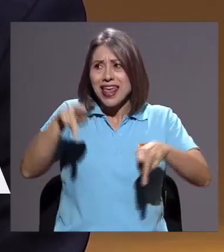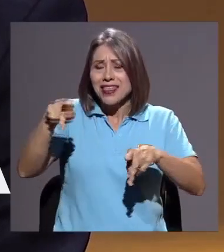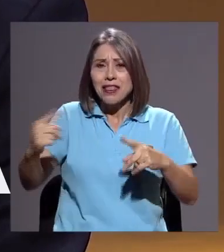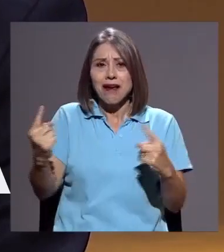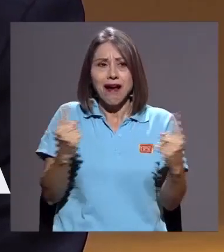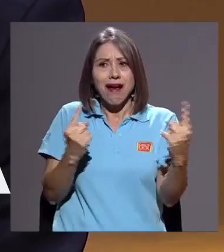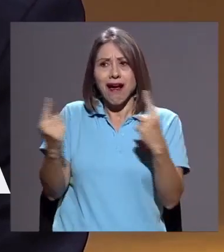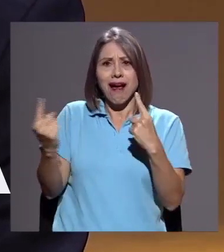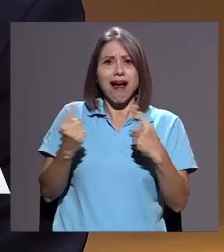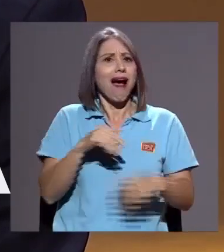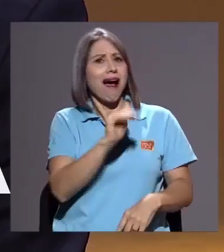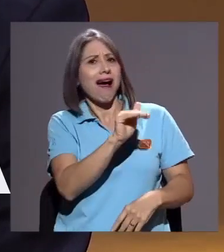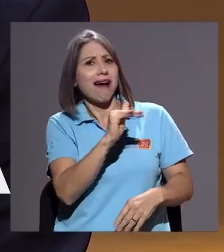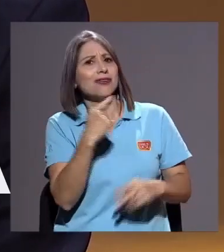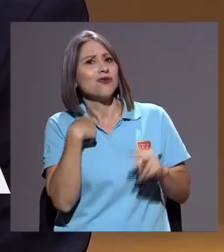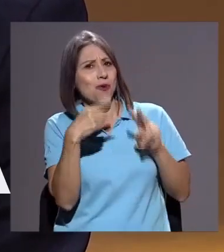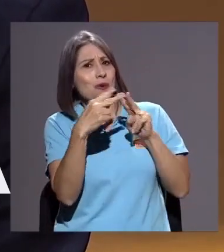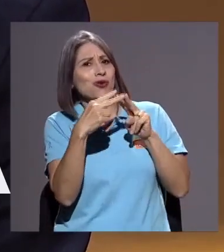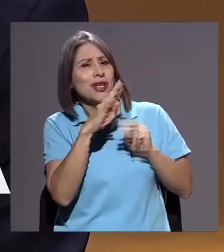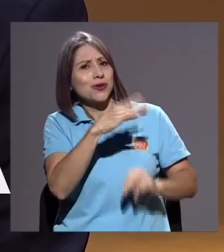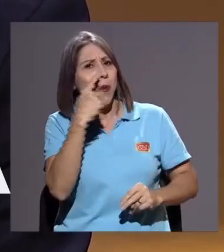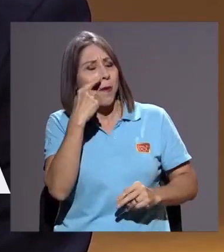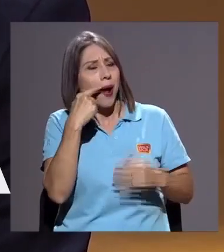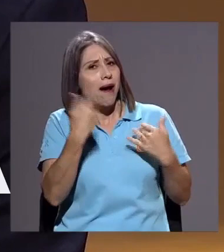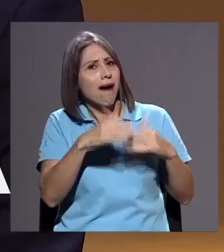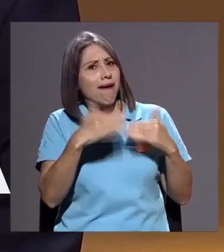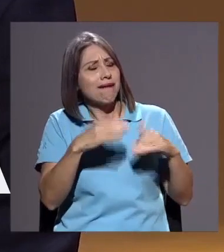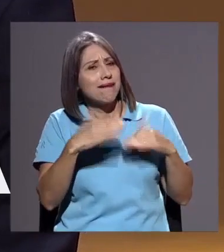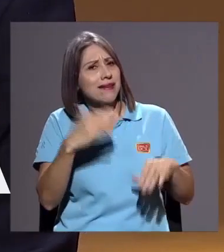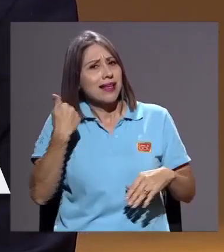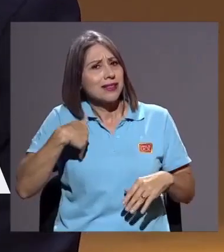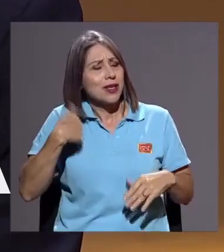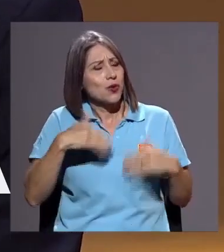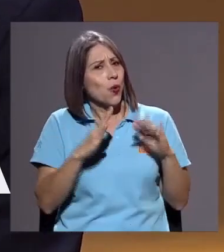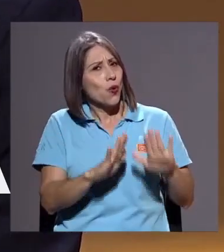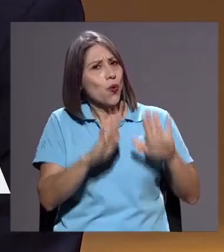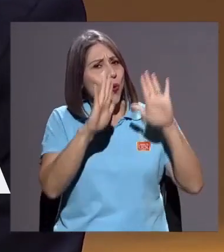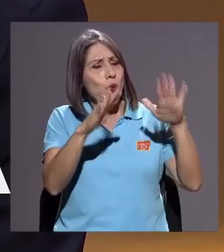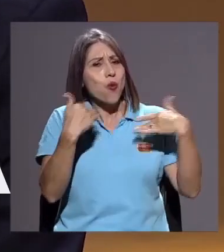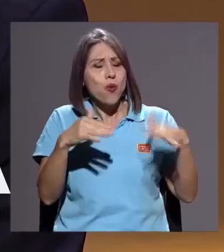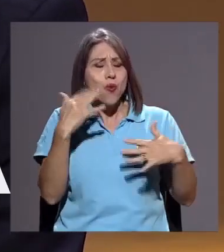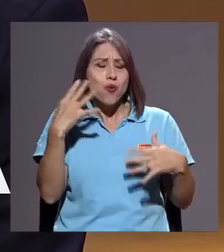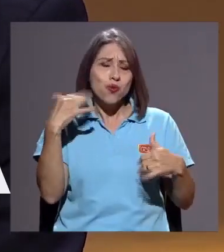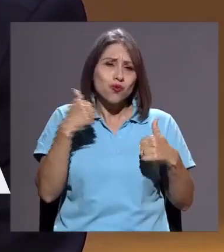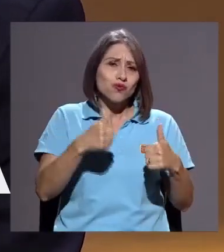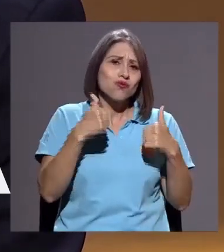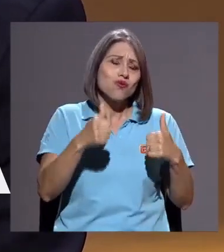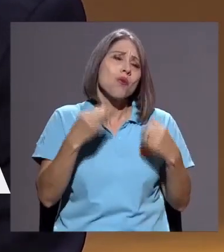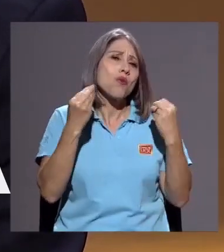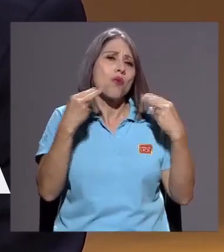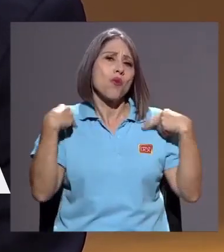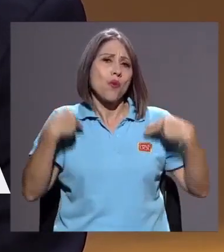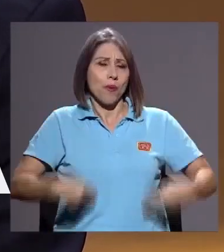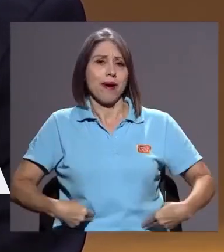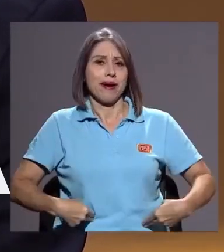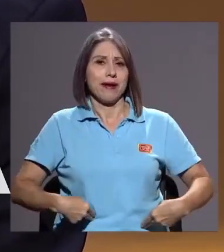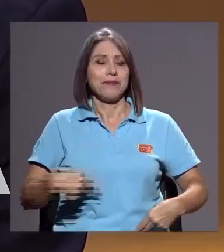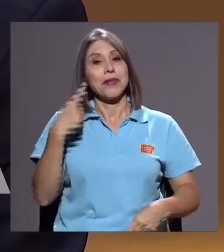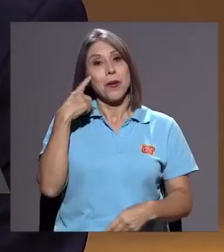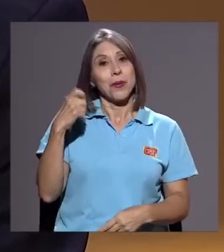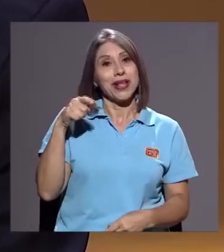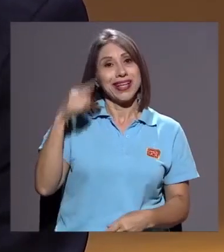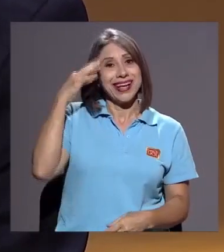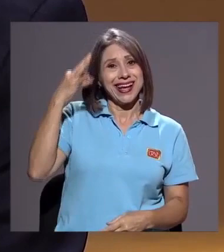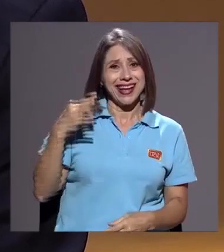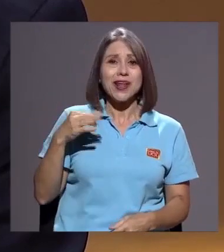papá, qué señor, qué maravilla de persona, qué persona más agradable y qué persona más humana, porque esa yo creo que era